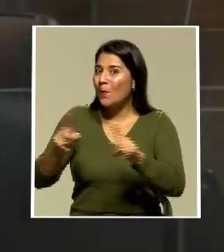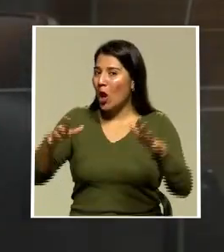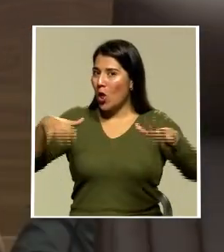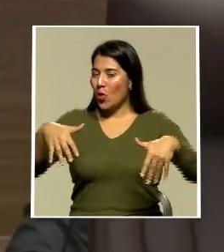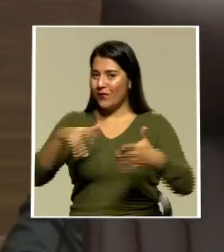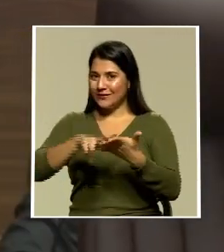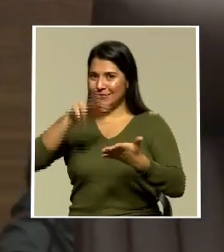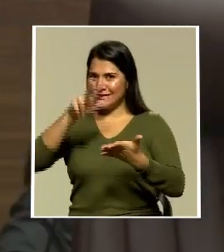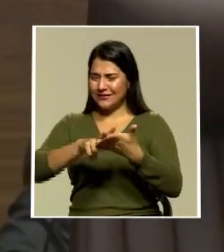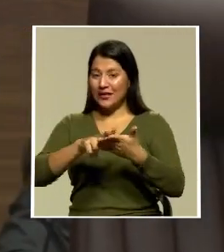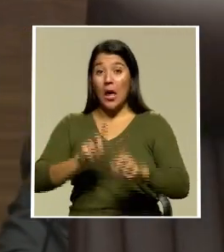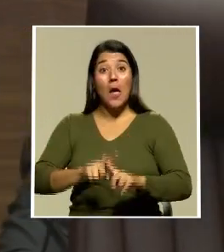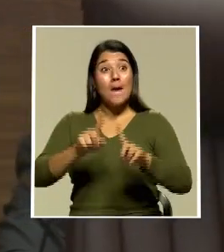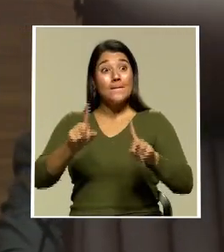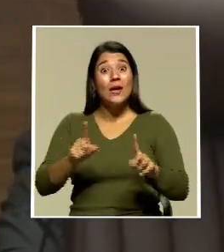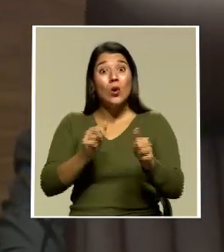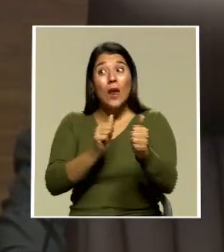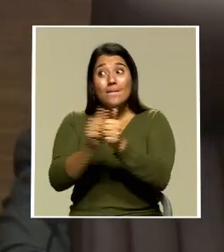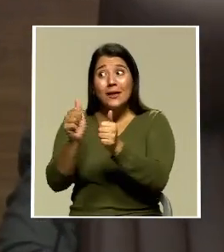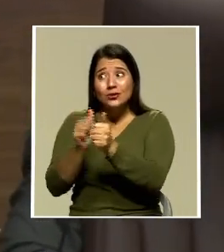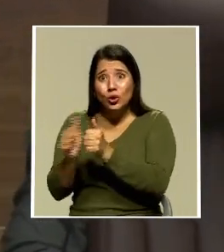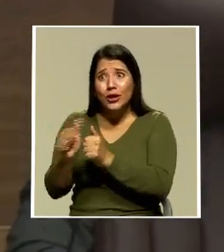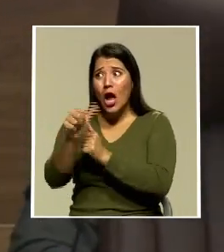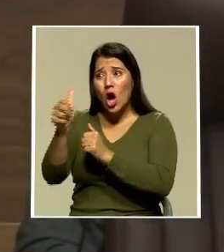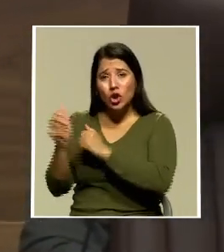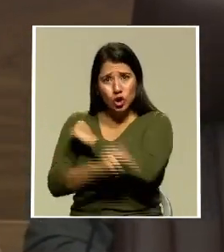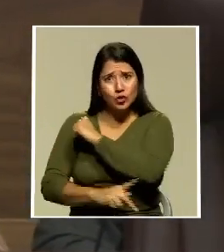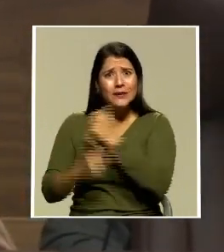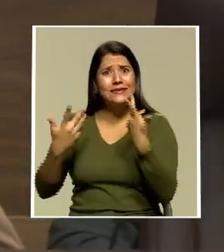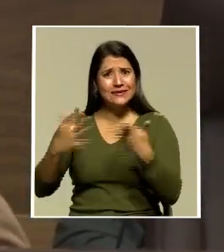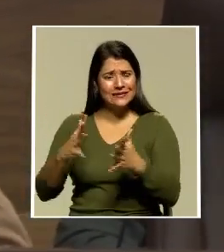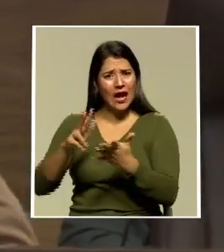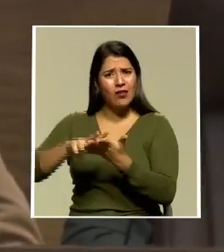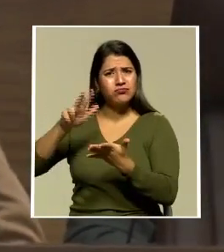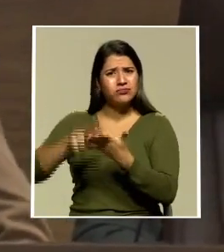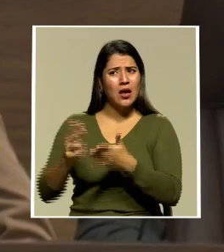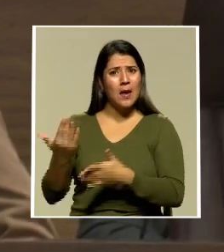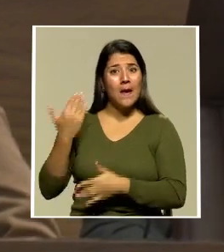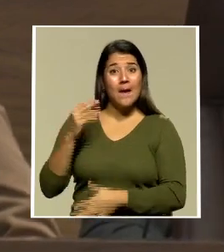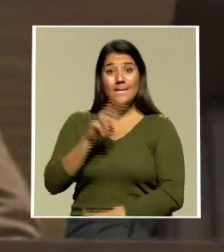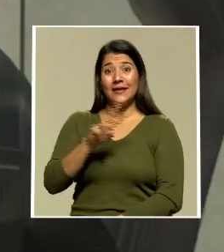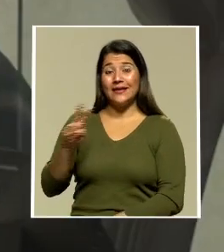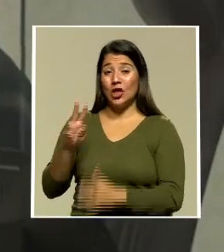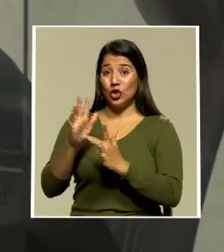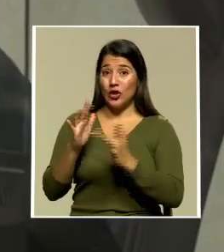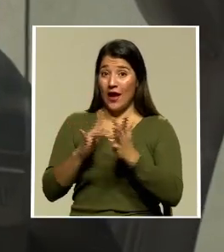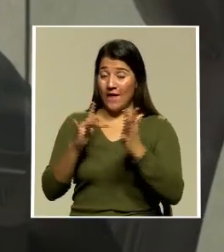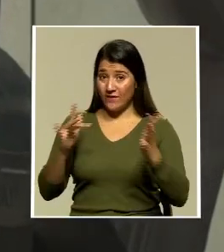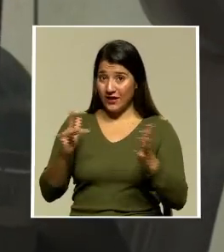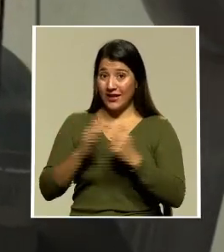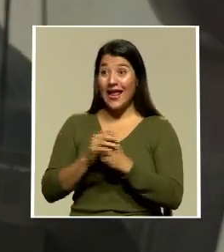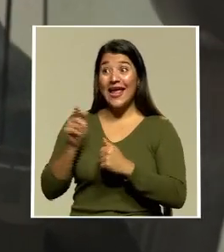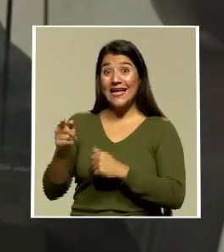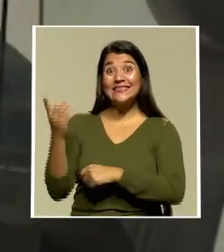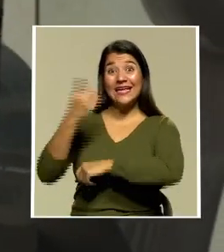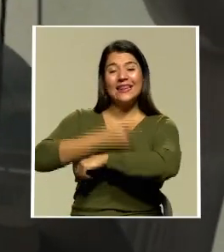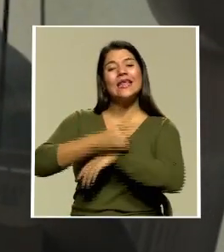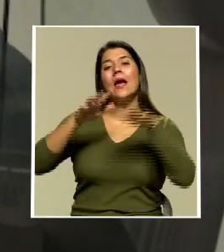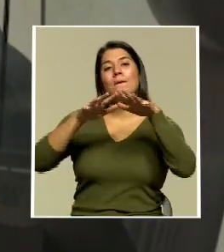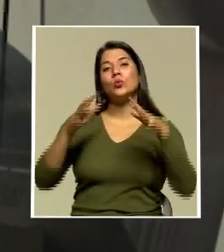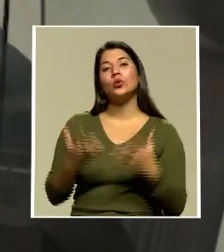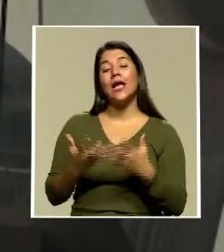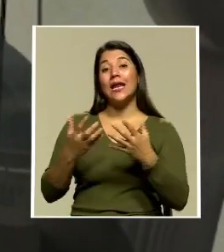Esto a pesar de que la mayoría de las naciones participantes lo hicieron oficial el pasado 22 de abril, celebración del Día Mundial de la